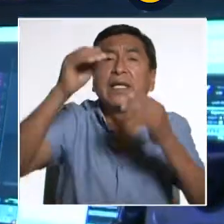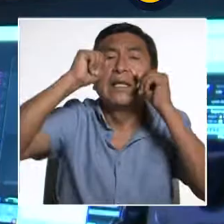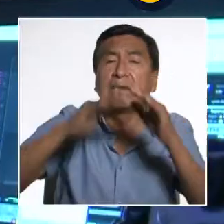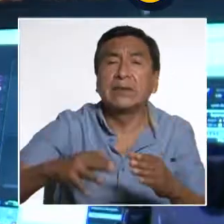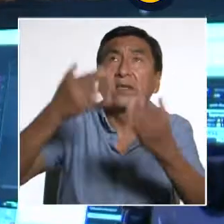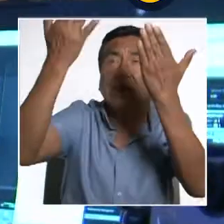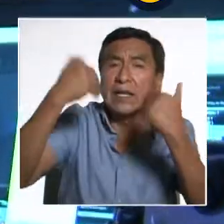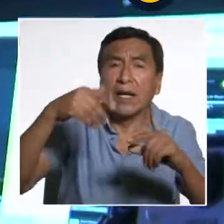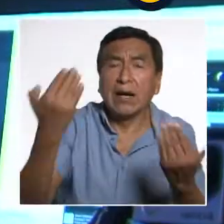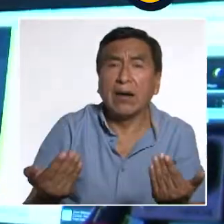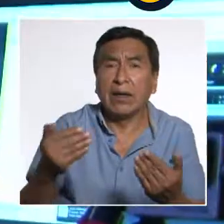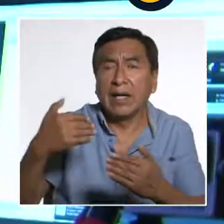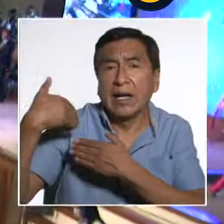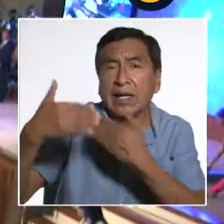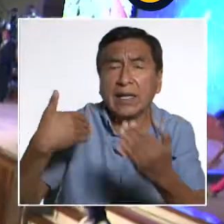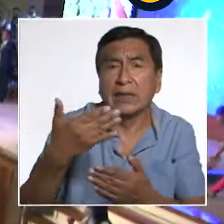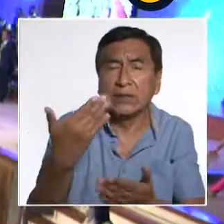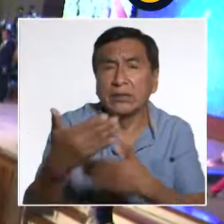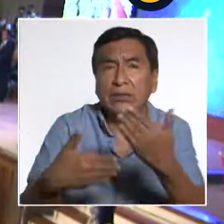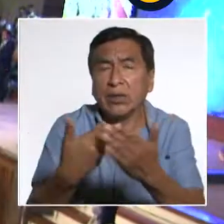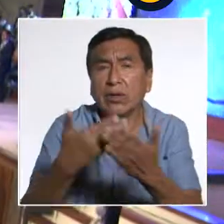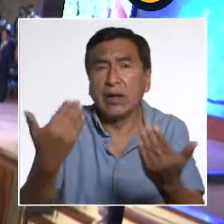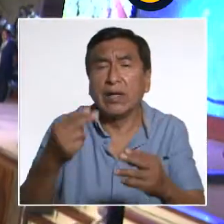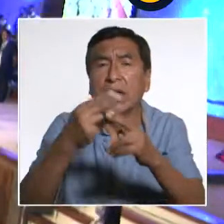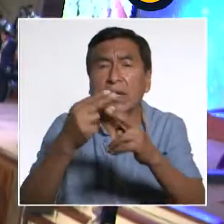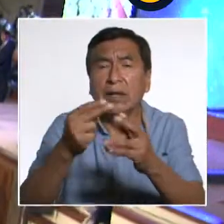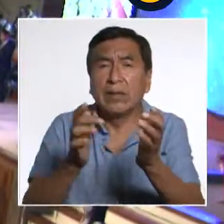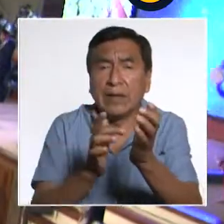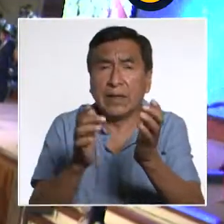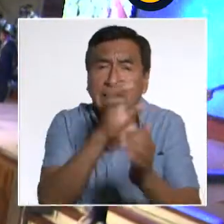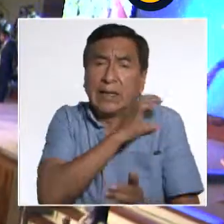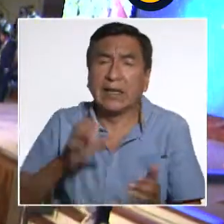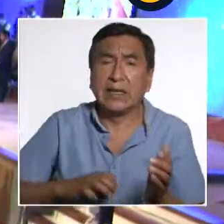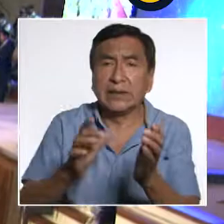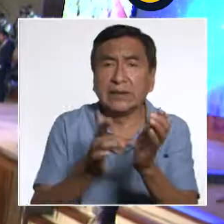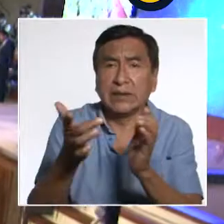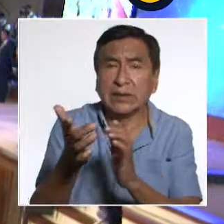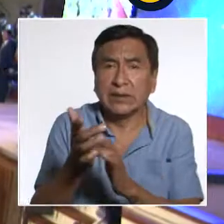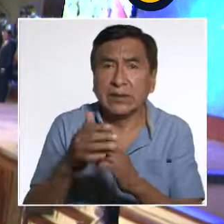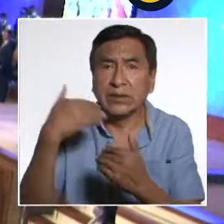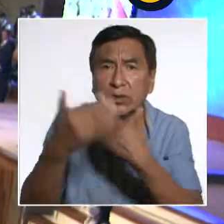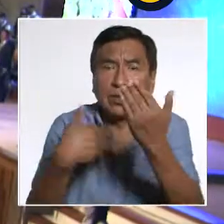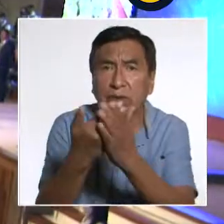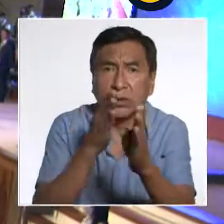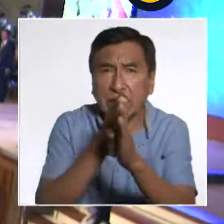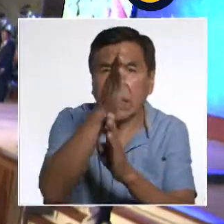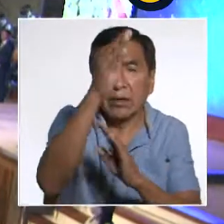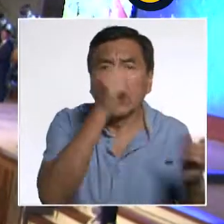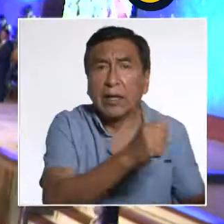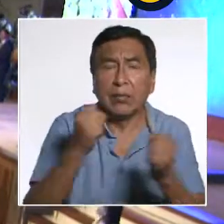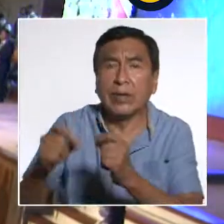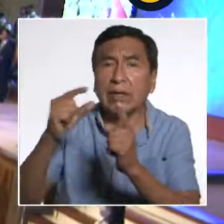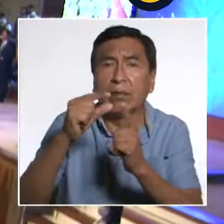de liberación. A la cuenta de dos, en el nombre de Cristo Jesús, nos alineamos al poder de la palabra y